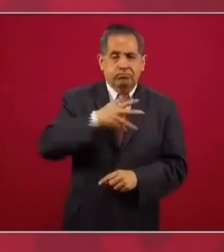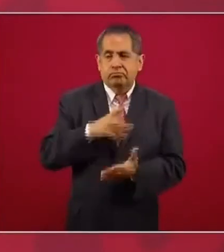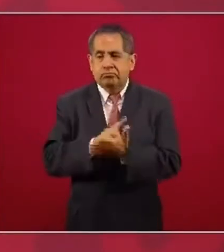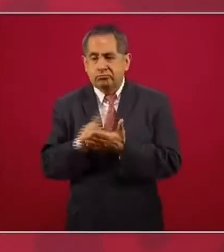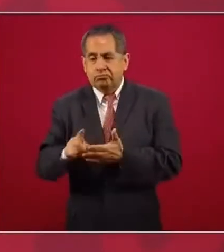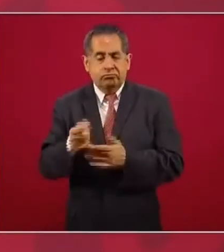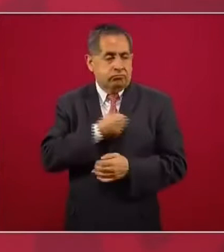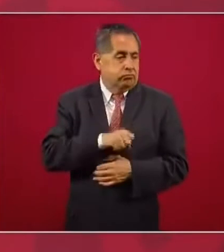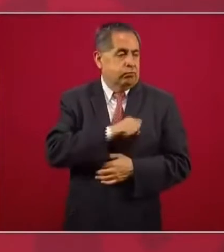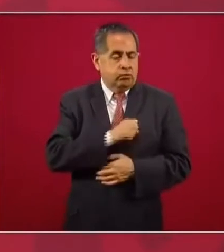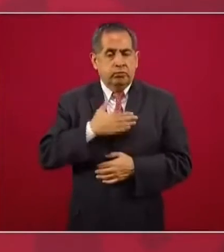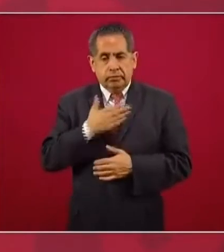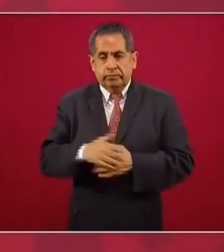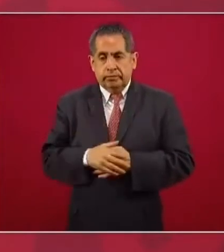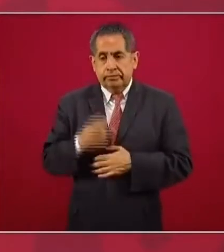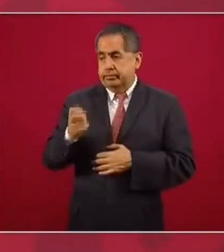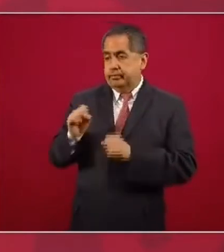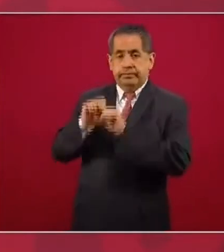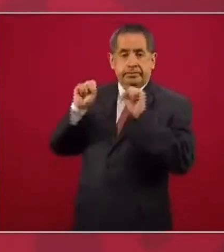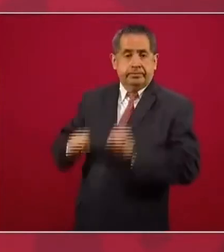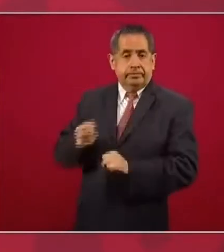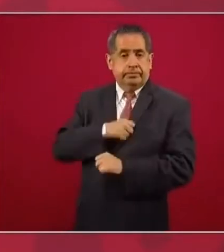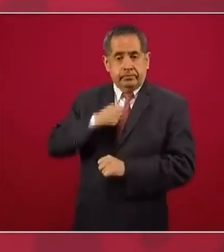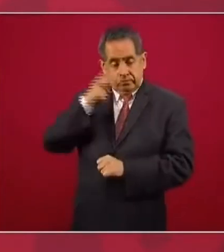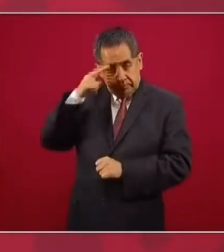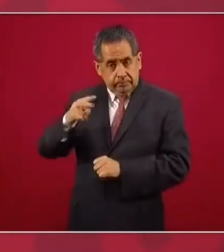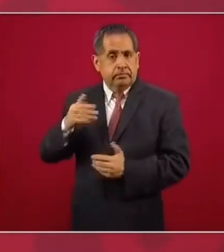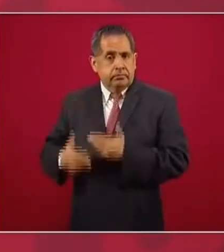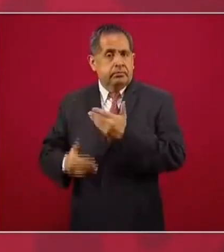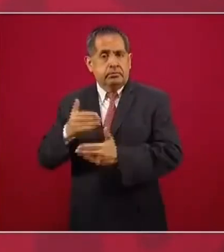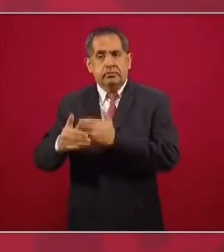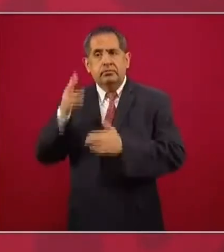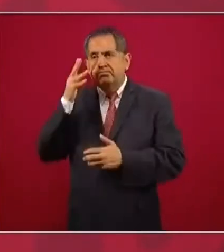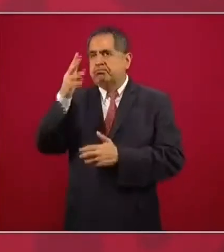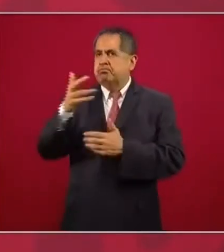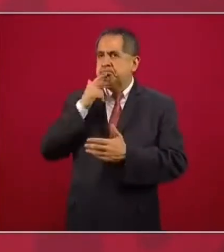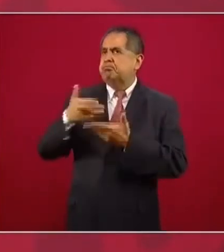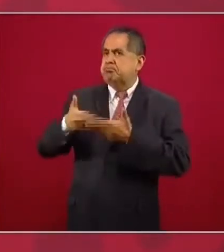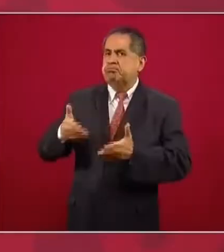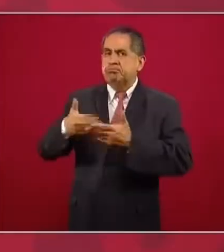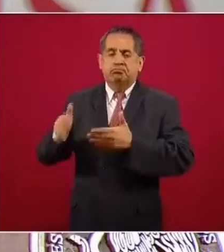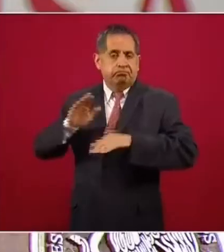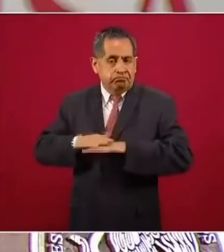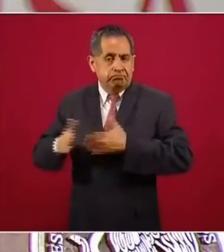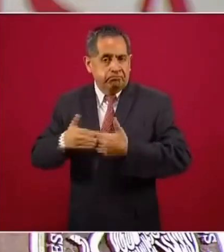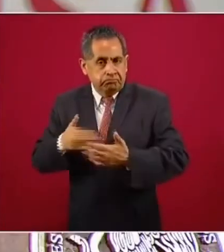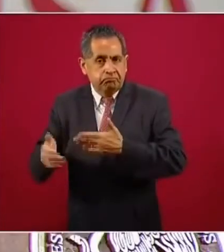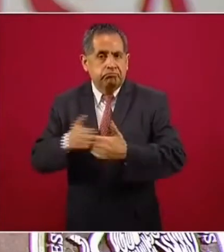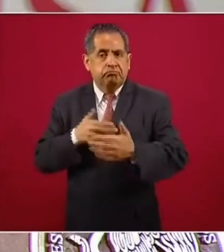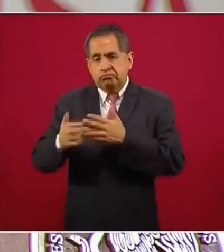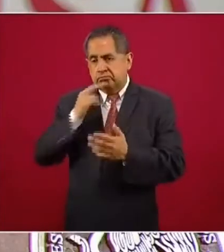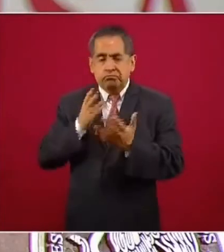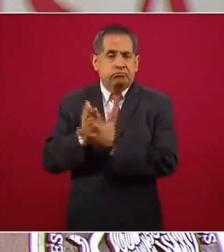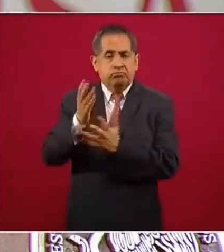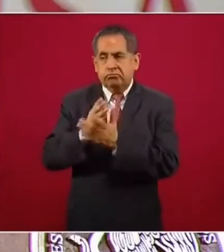la salud y permitiendo que el sistema de salud de México avance hacia la modernidad, a la cobertura universal de salud y